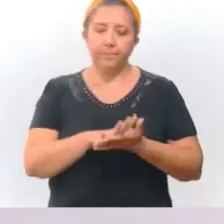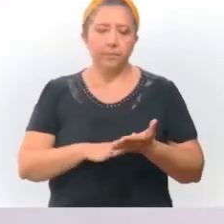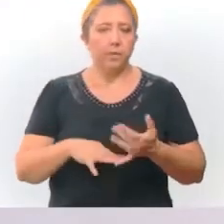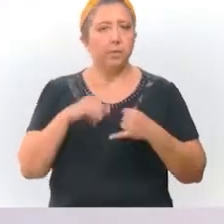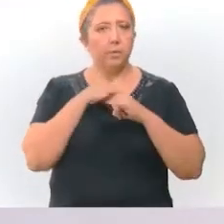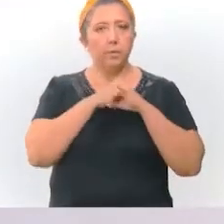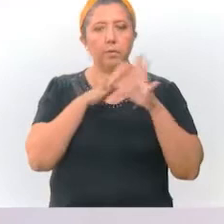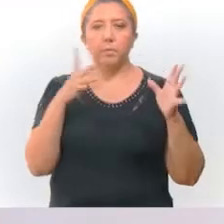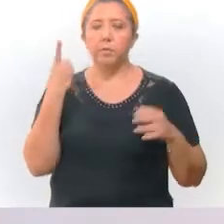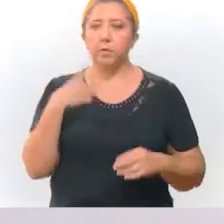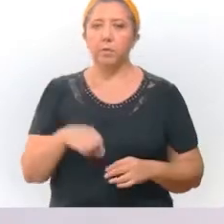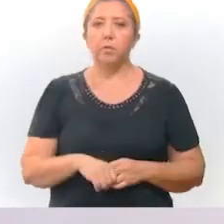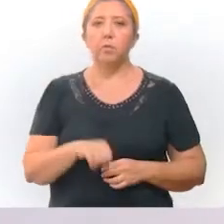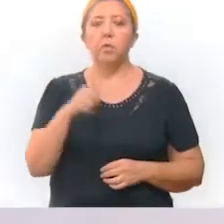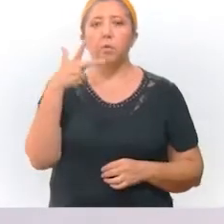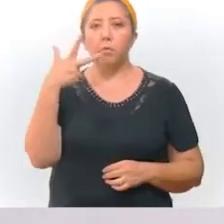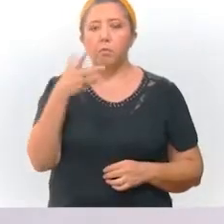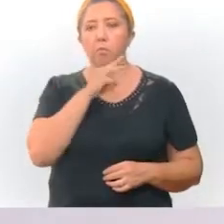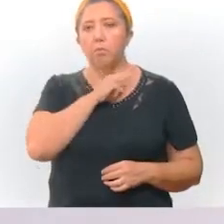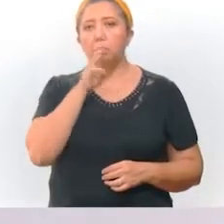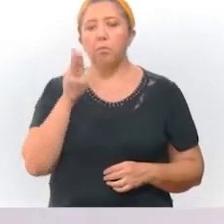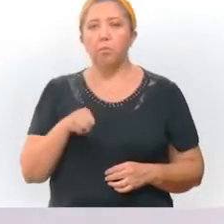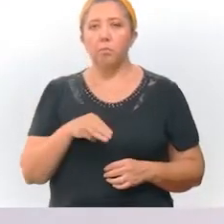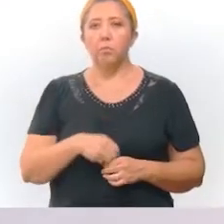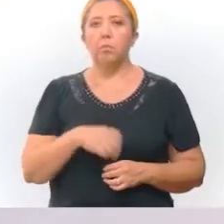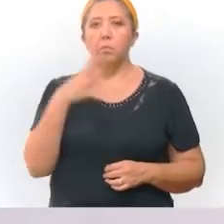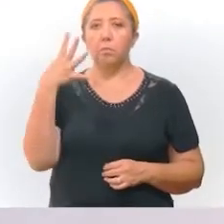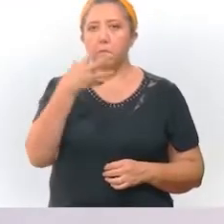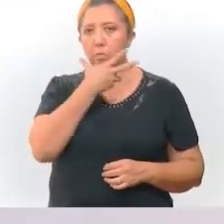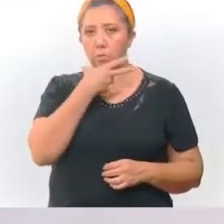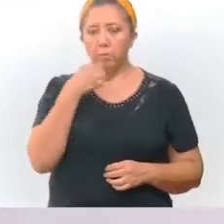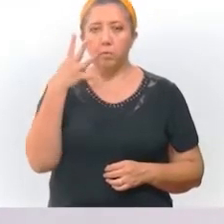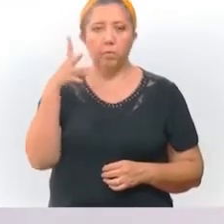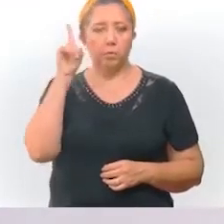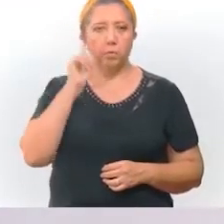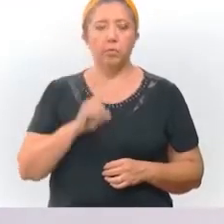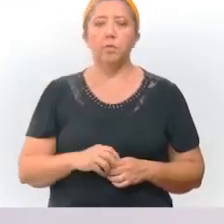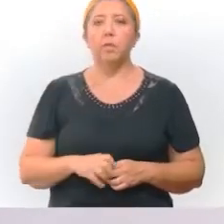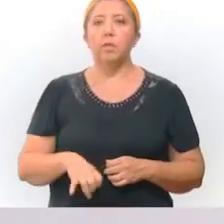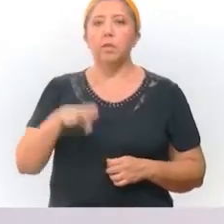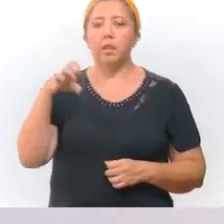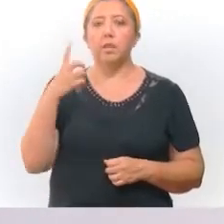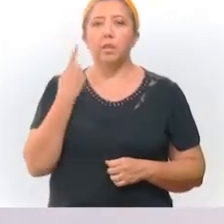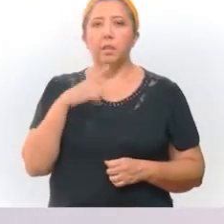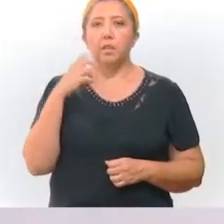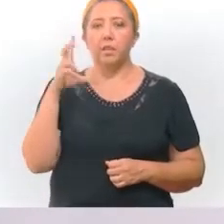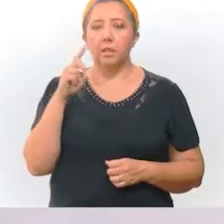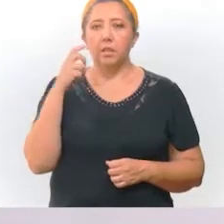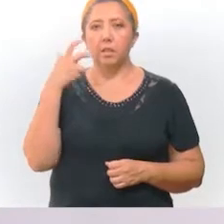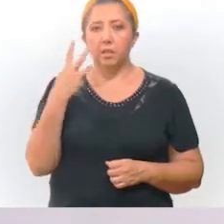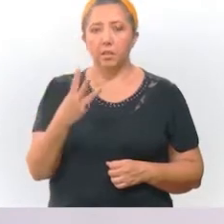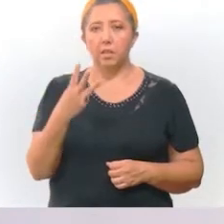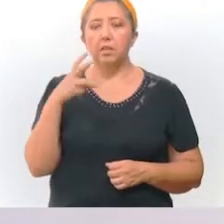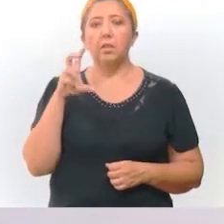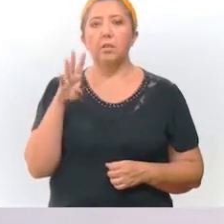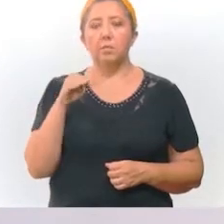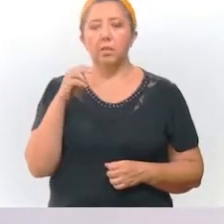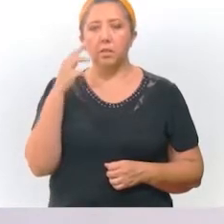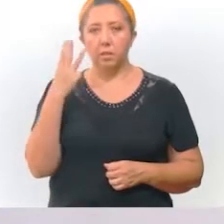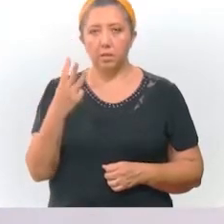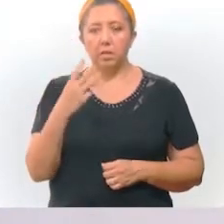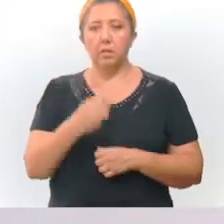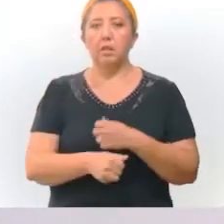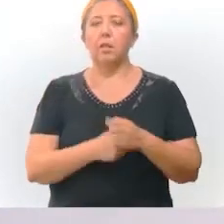Lamentablemente en este parte médico informamos de 8 fallecimientos. Son 4 hombres y 4 mujeres, de un rango de edad de 33 a 93